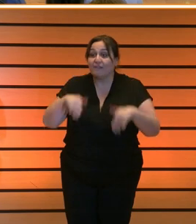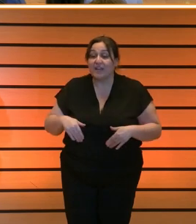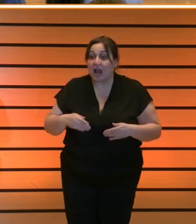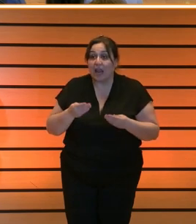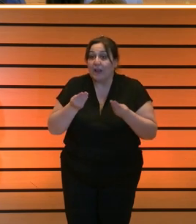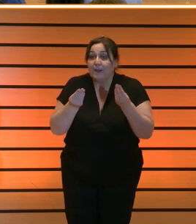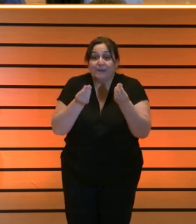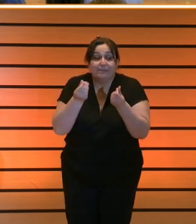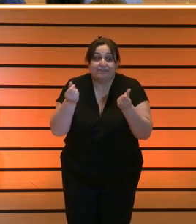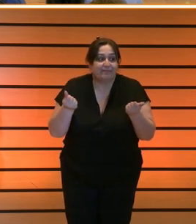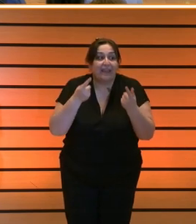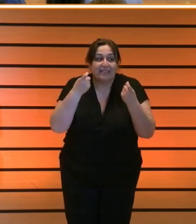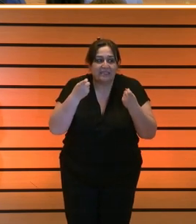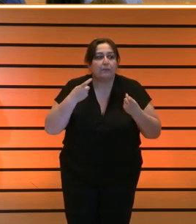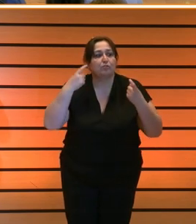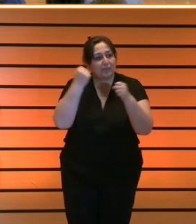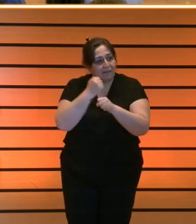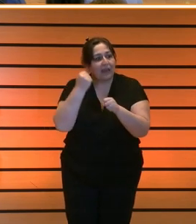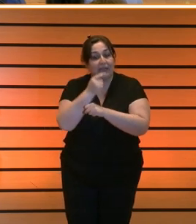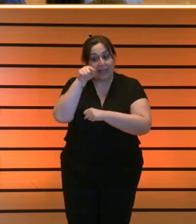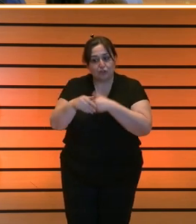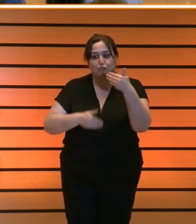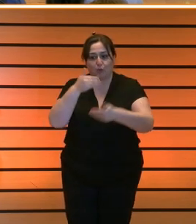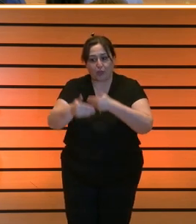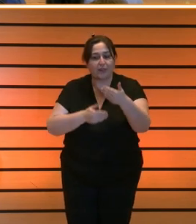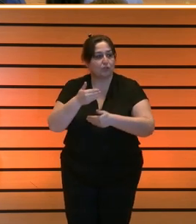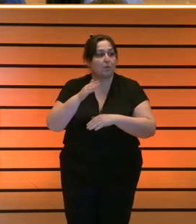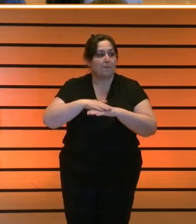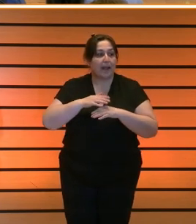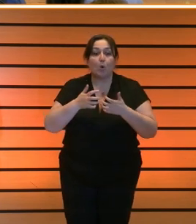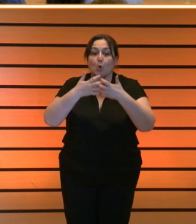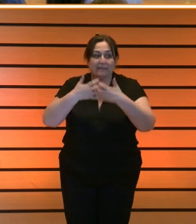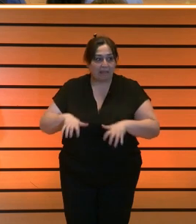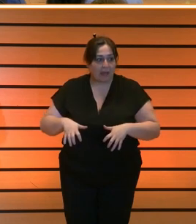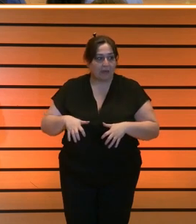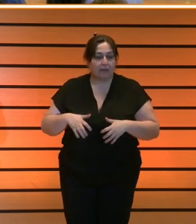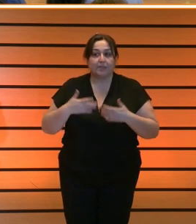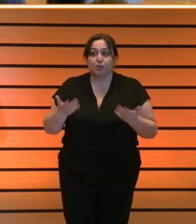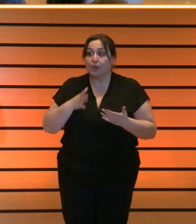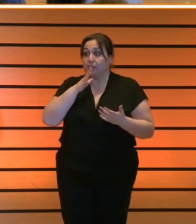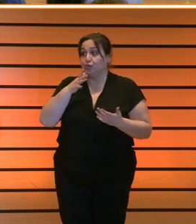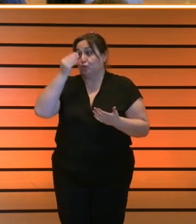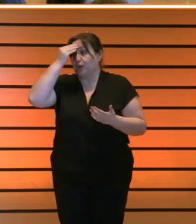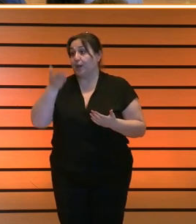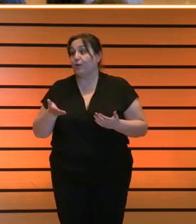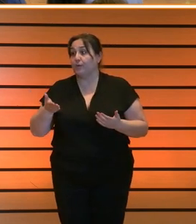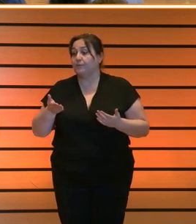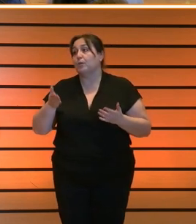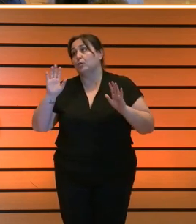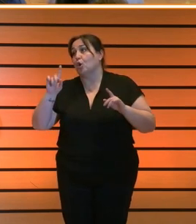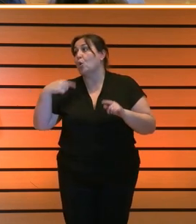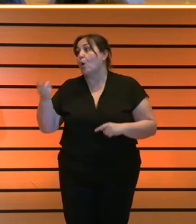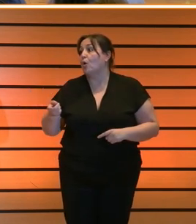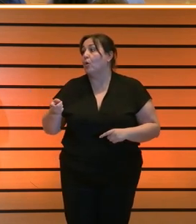que necesitamos trabajar todos esos procesos para automatizar por lo tanto yo creo que luego